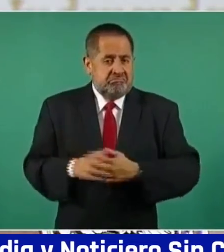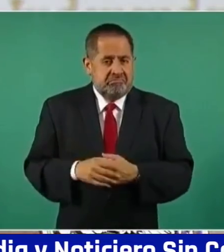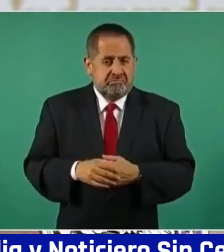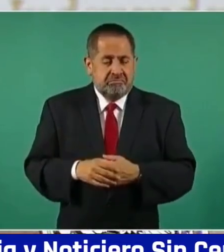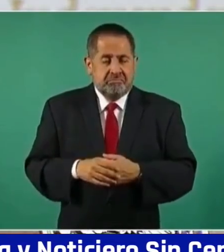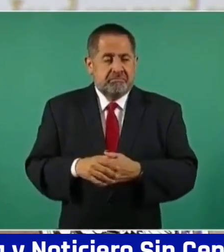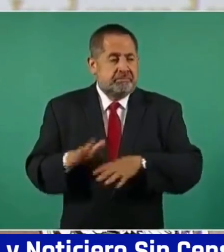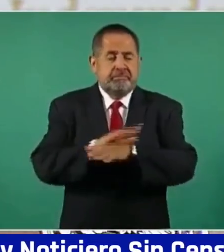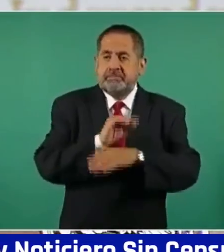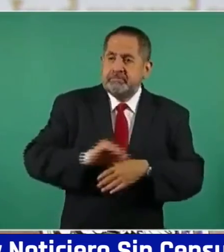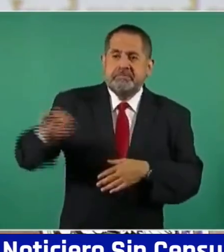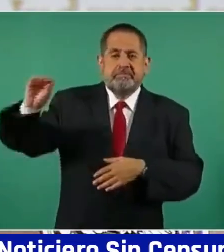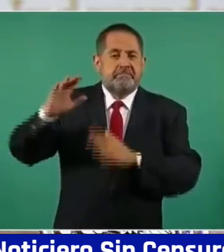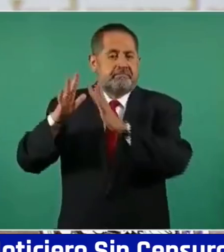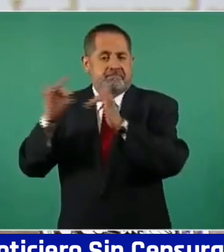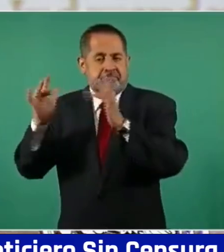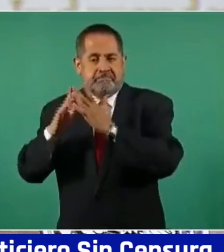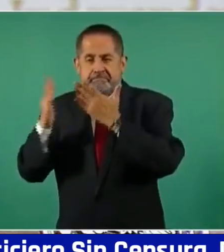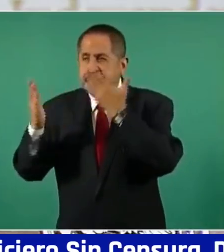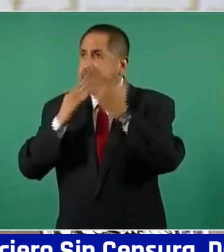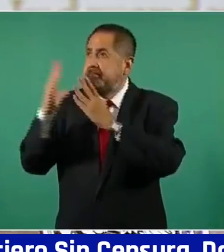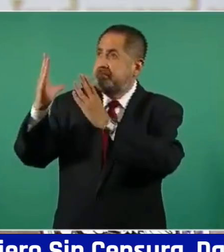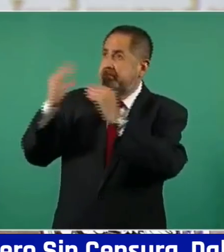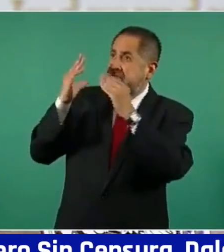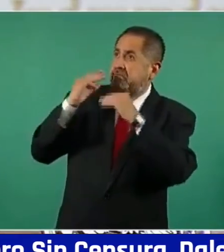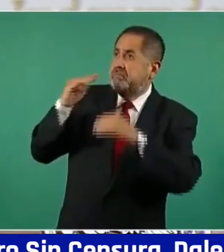terminó en Francia, fue alumno de Monet,